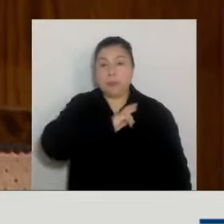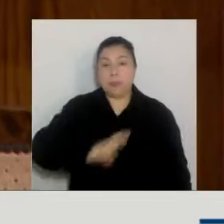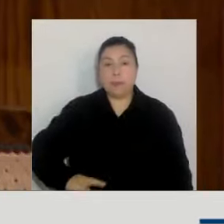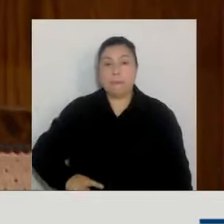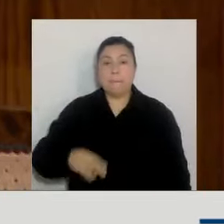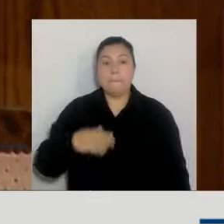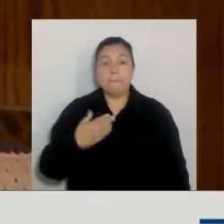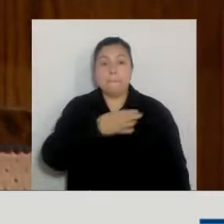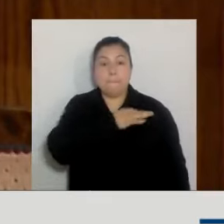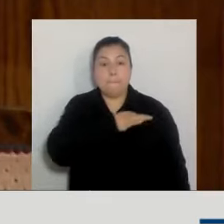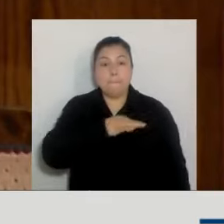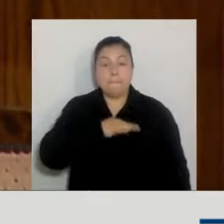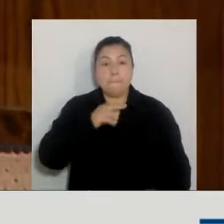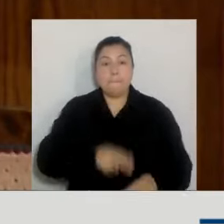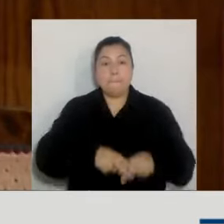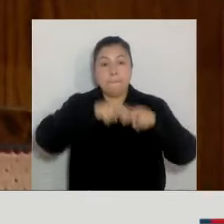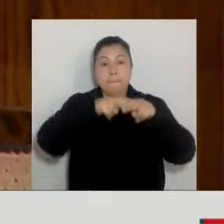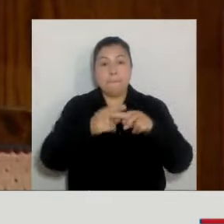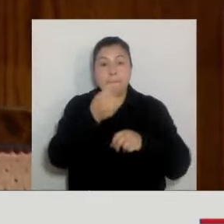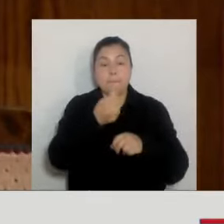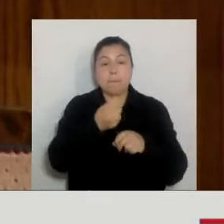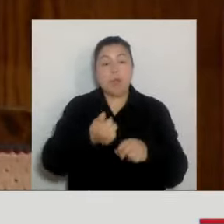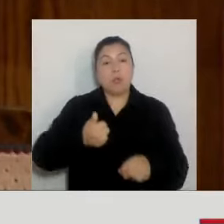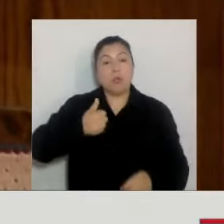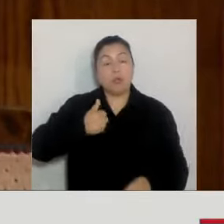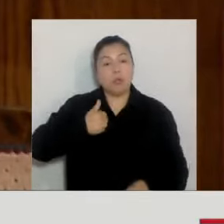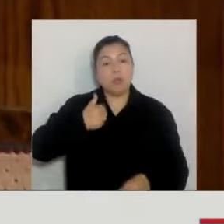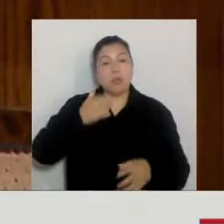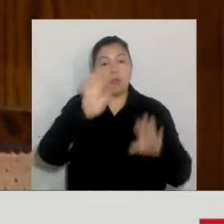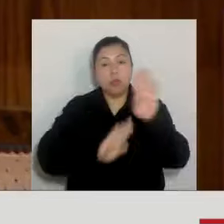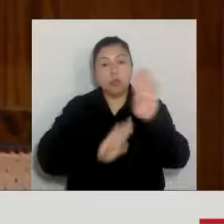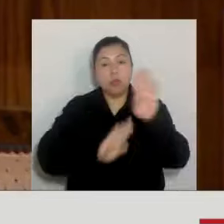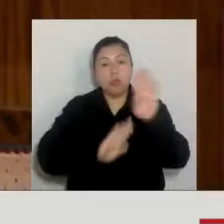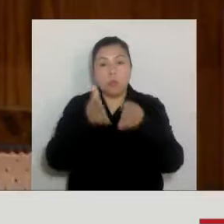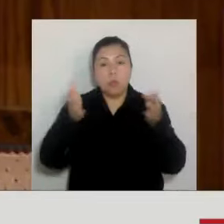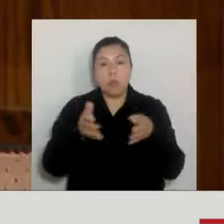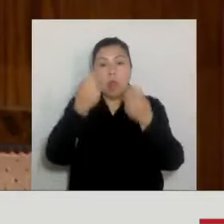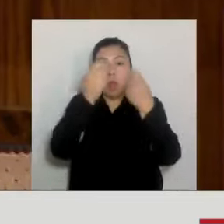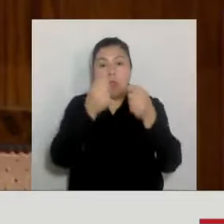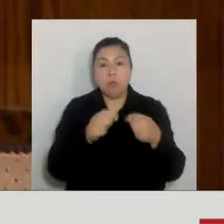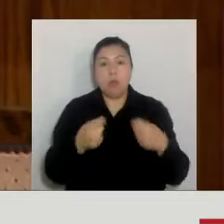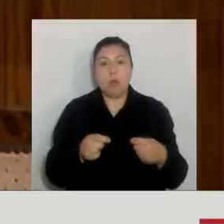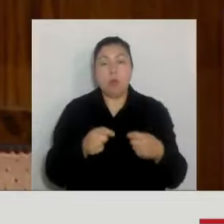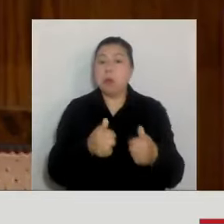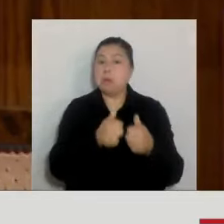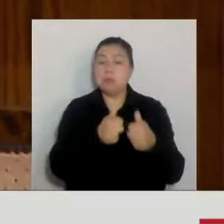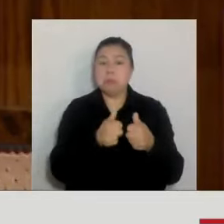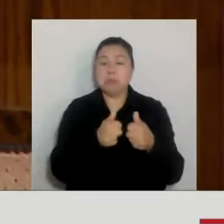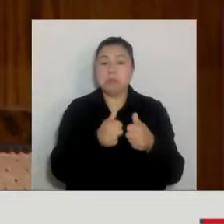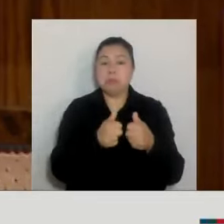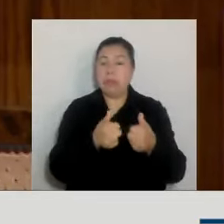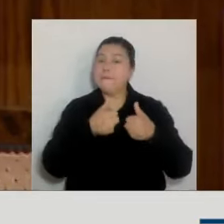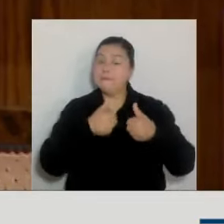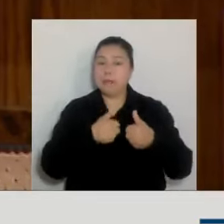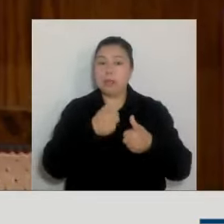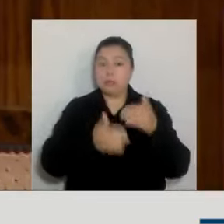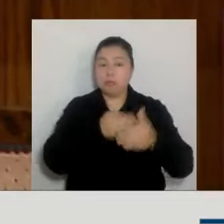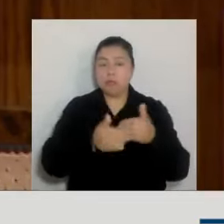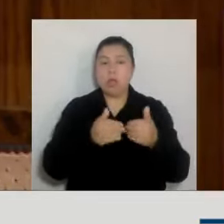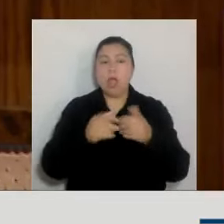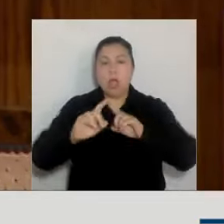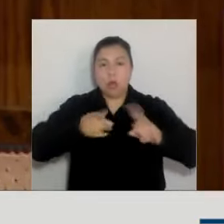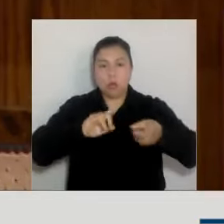Ministerio de Hacienda su misión será velar promover evaluar la eficacia la eficiencia y la coordinación